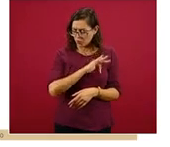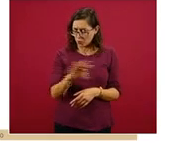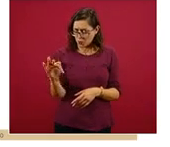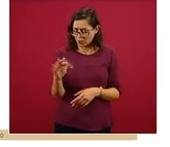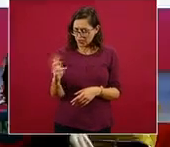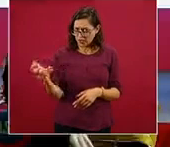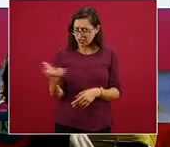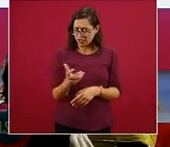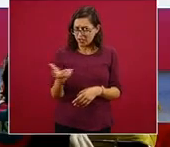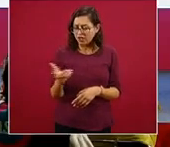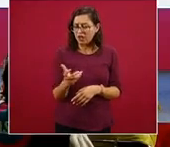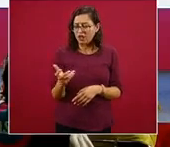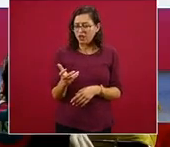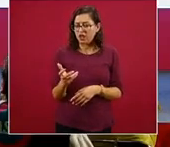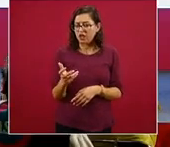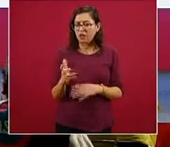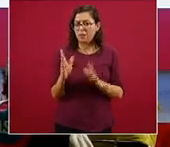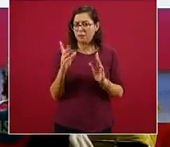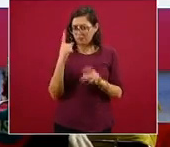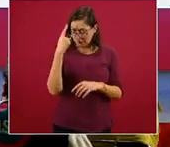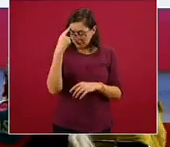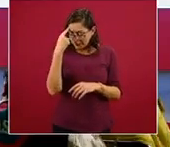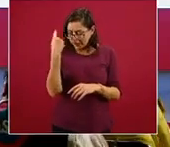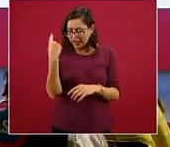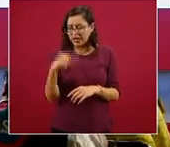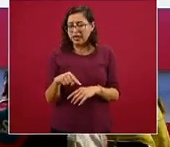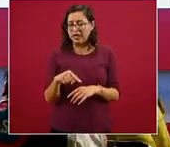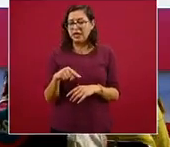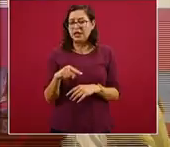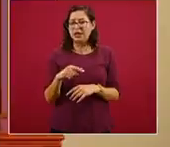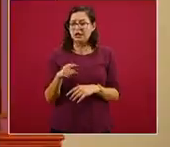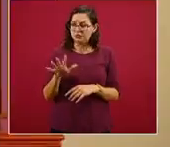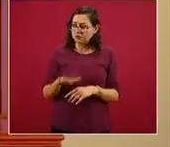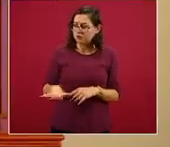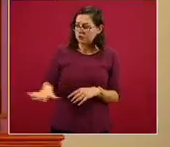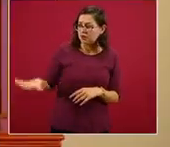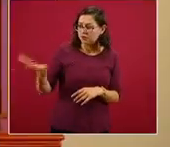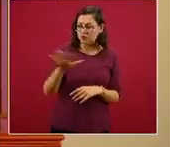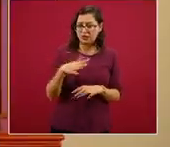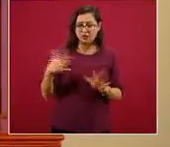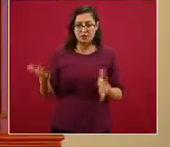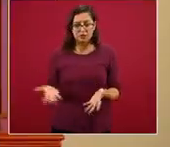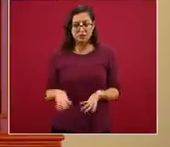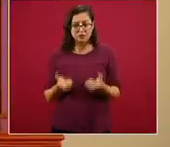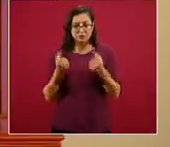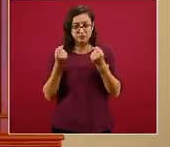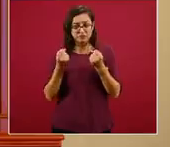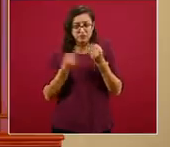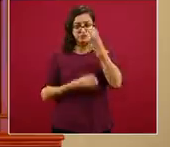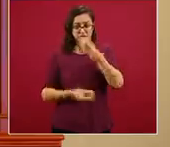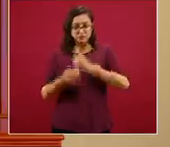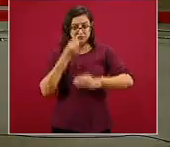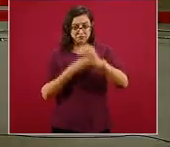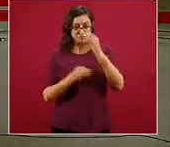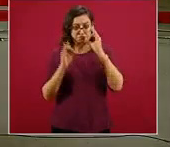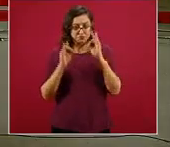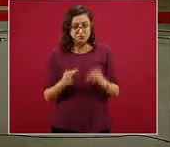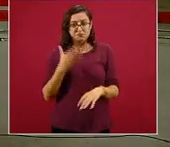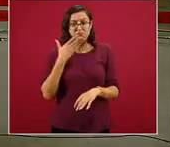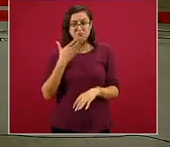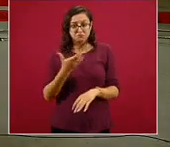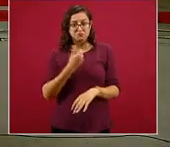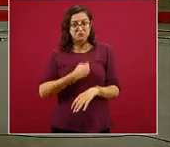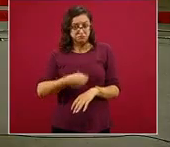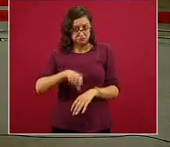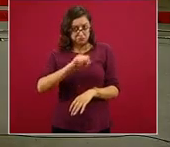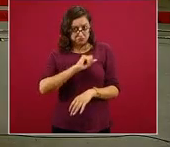doctor Juan Rivera del Marco para recuperar y restablecer y refuncionalizar dietas saludables? Y la respuesta